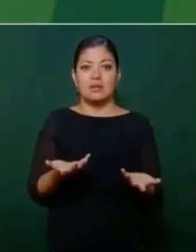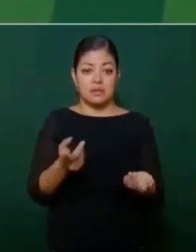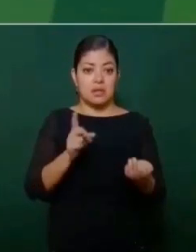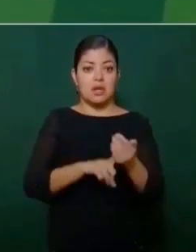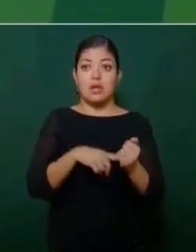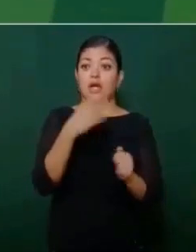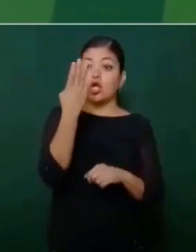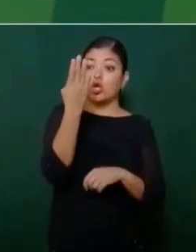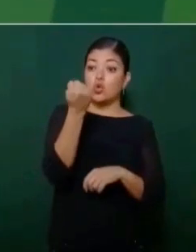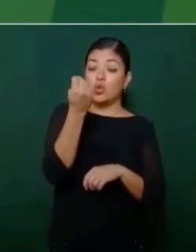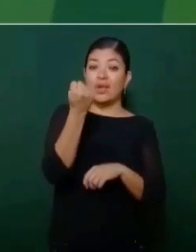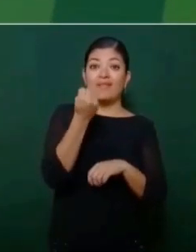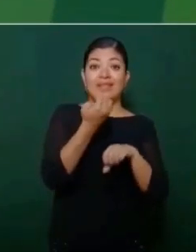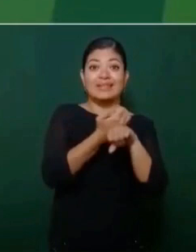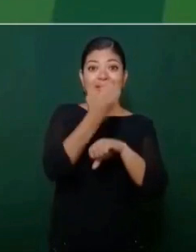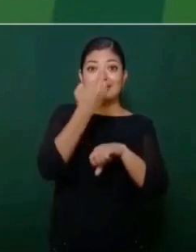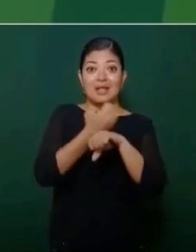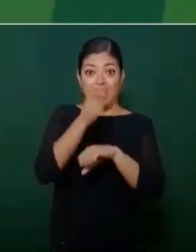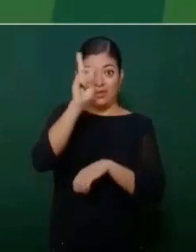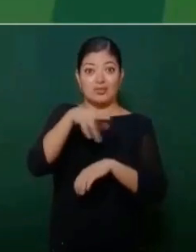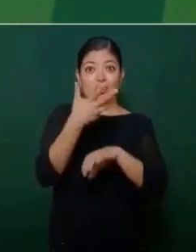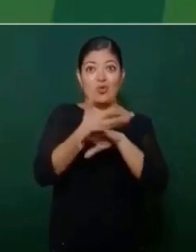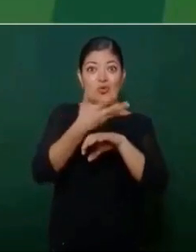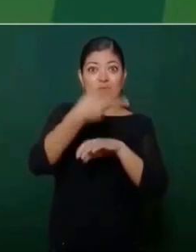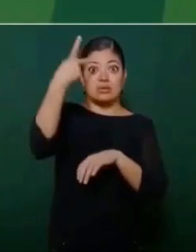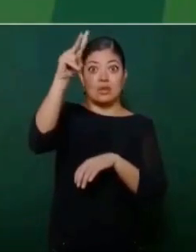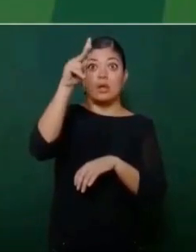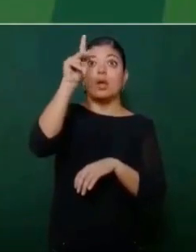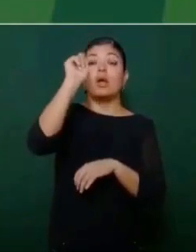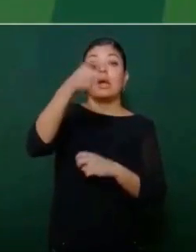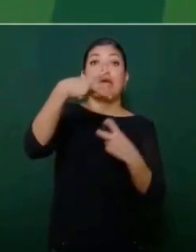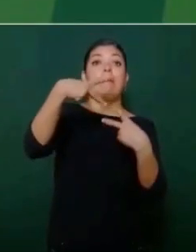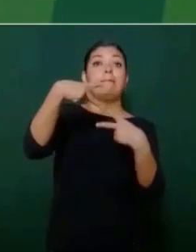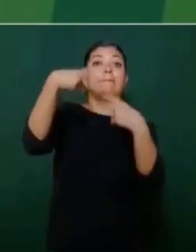Americana, pertenecían a México.